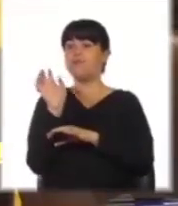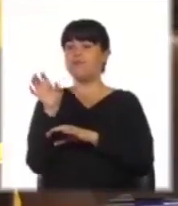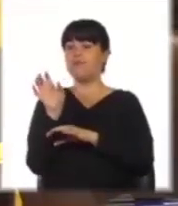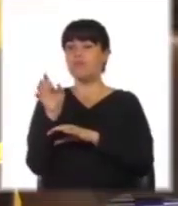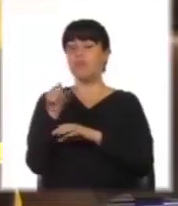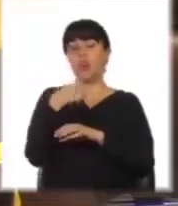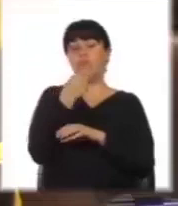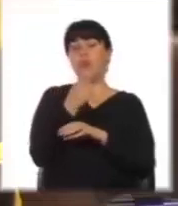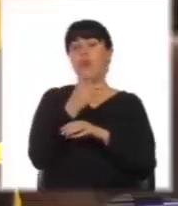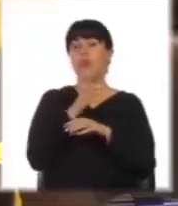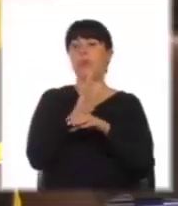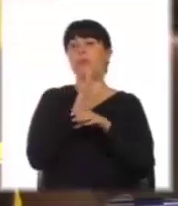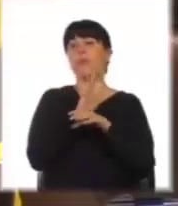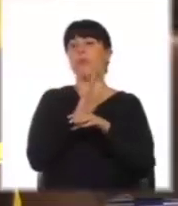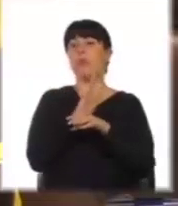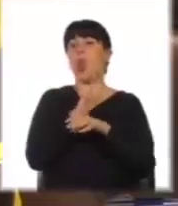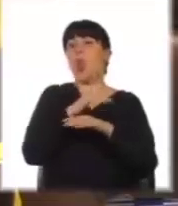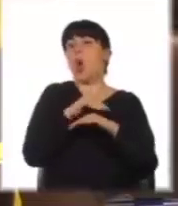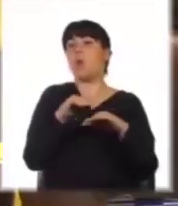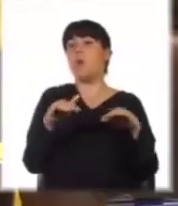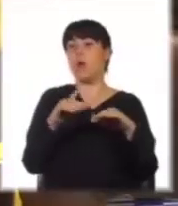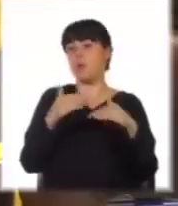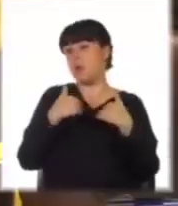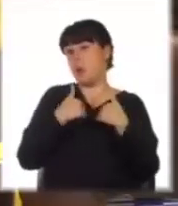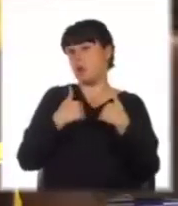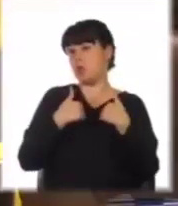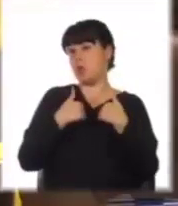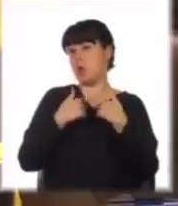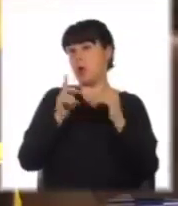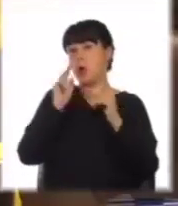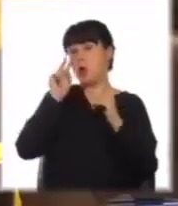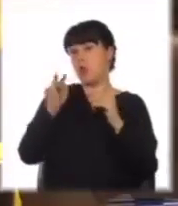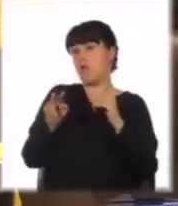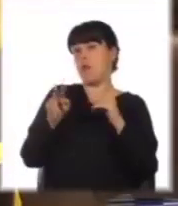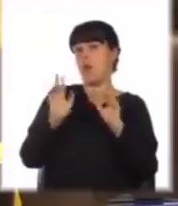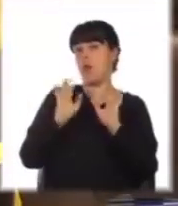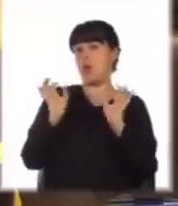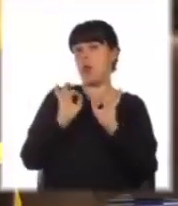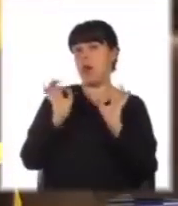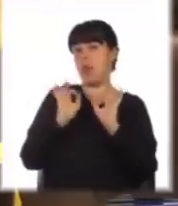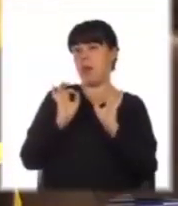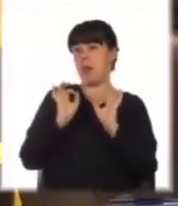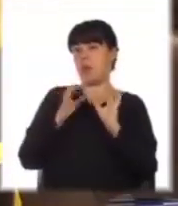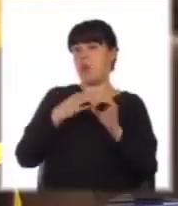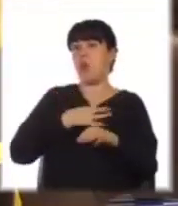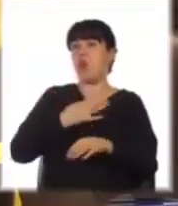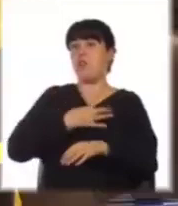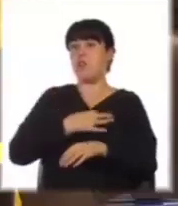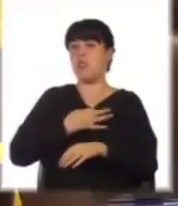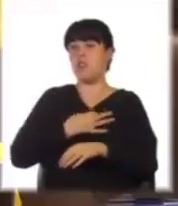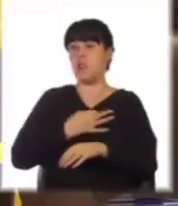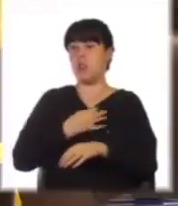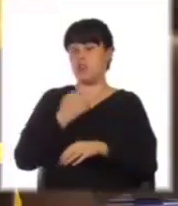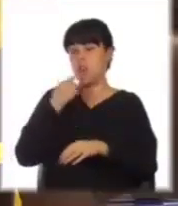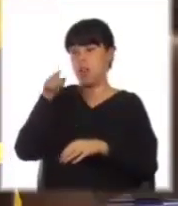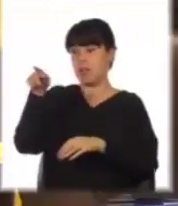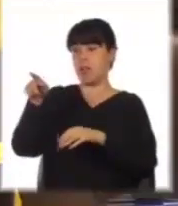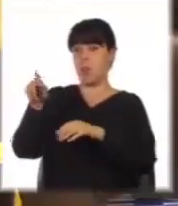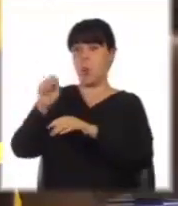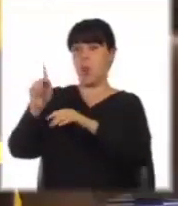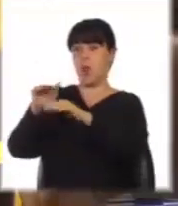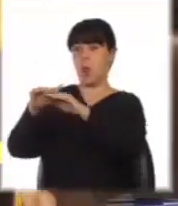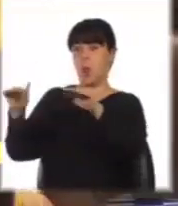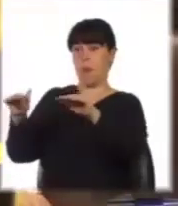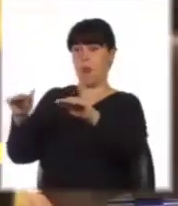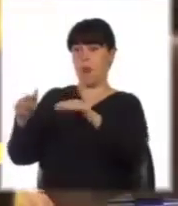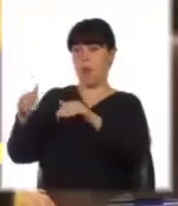normal, pero como no soy yo lo que lo veo y el que vive eso, lo veo anormal. Y de ahí